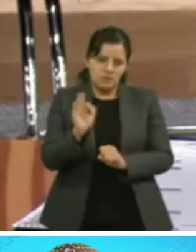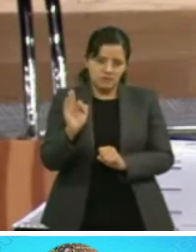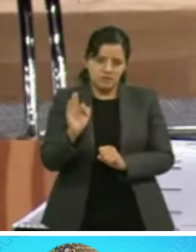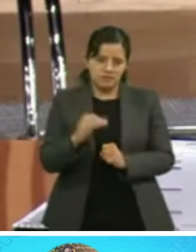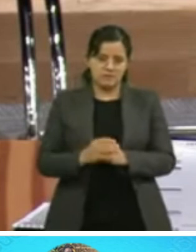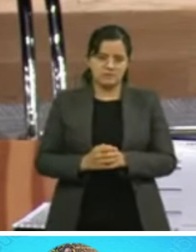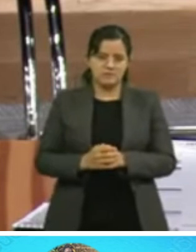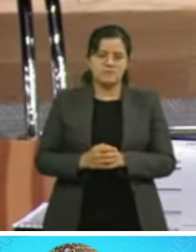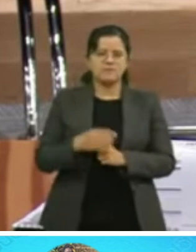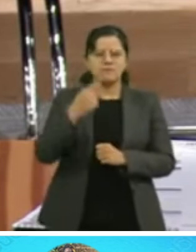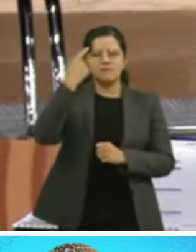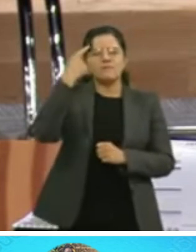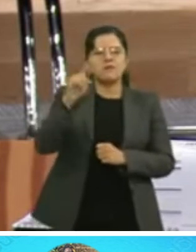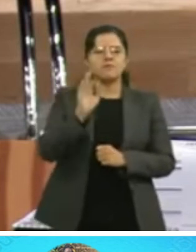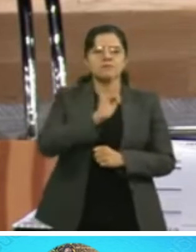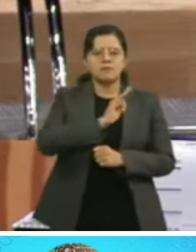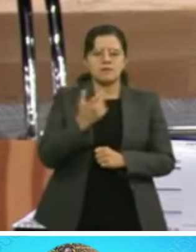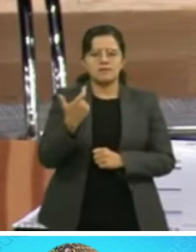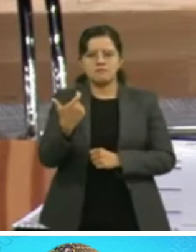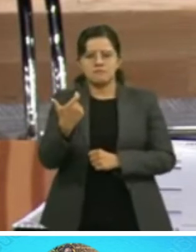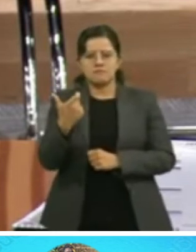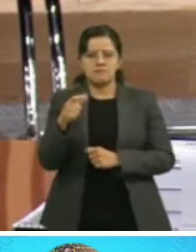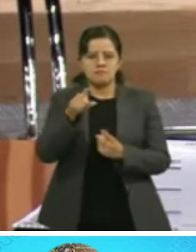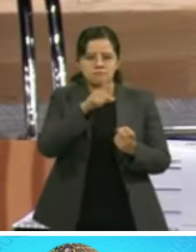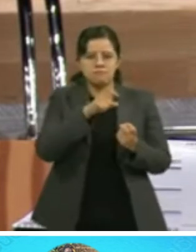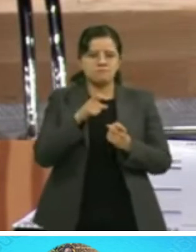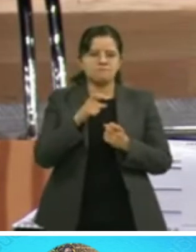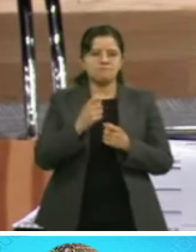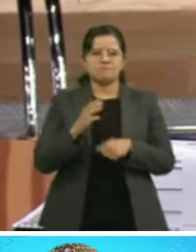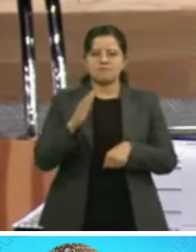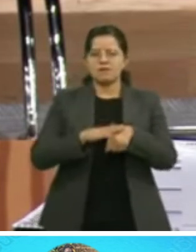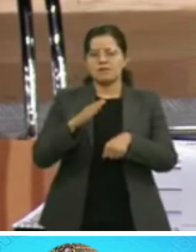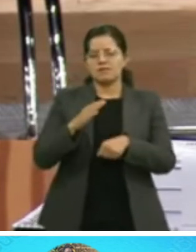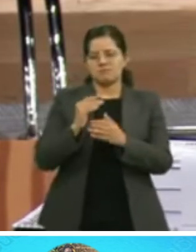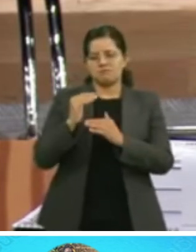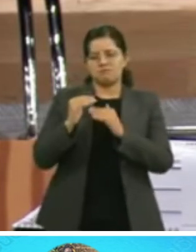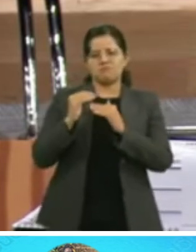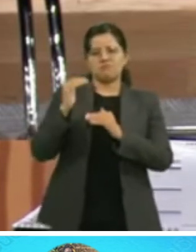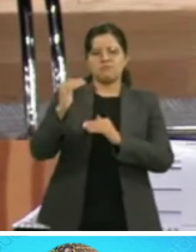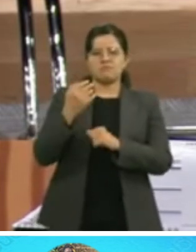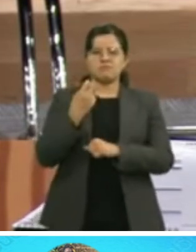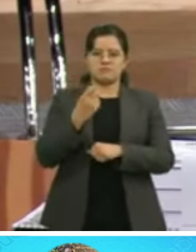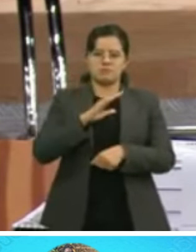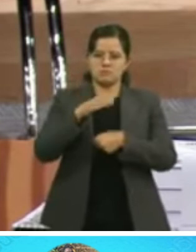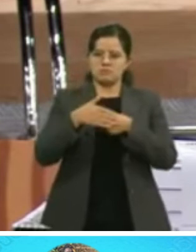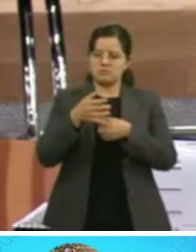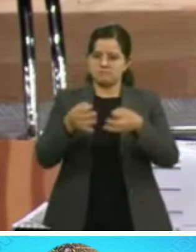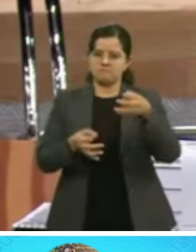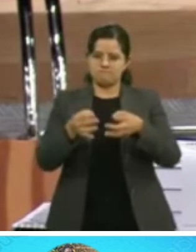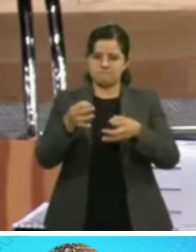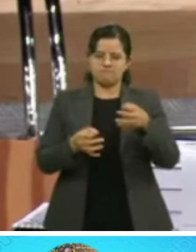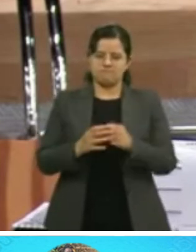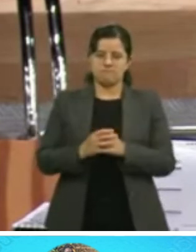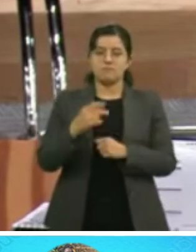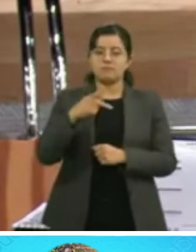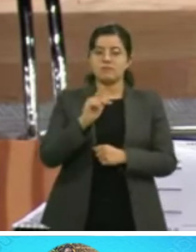para disponer de recursos en mayor medida para estas elecciones judiciales.